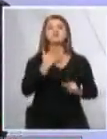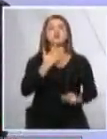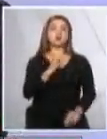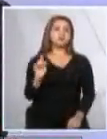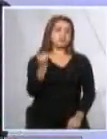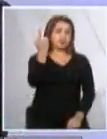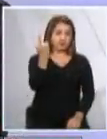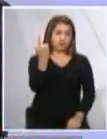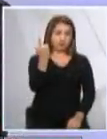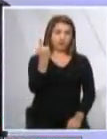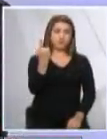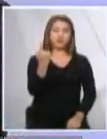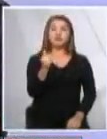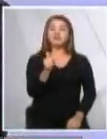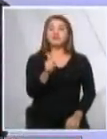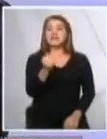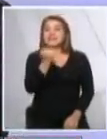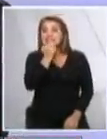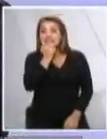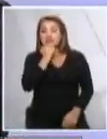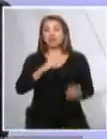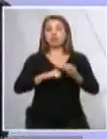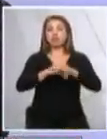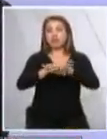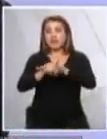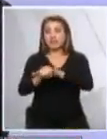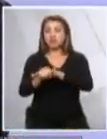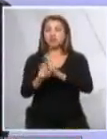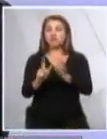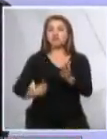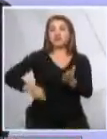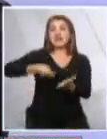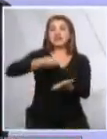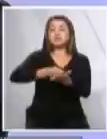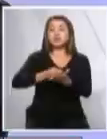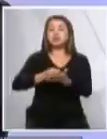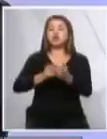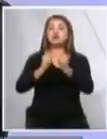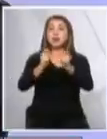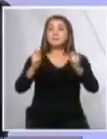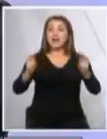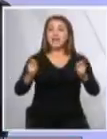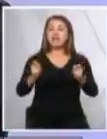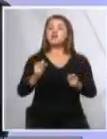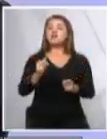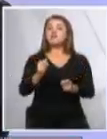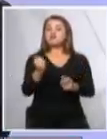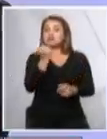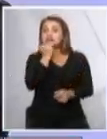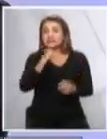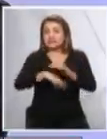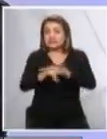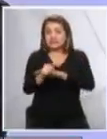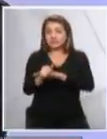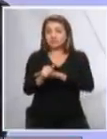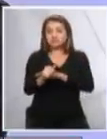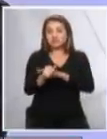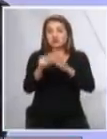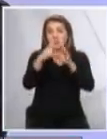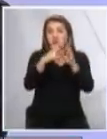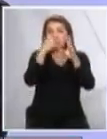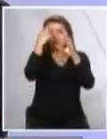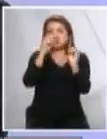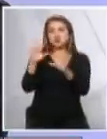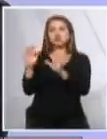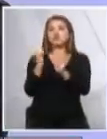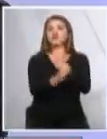primero, las faltas o delitos que se cometan por financiamiento de campaña son faltas o delitos que prescriben prácticamente al año, por